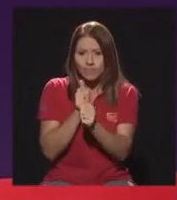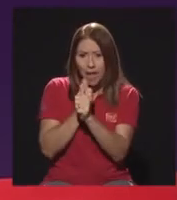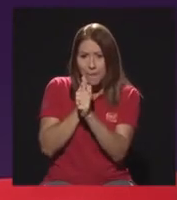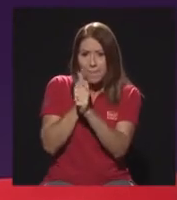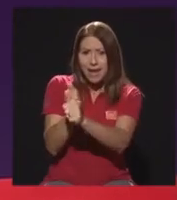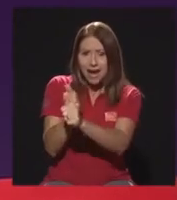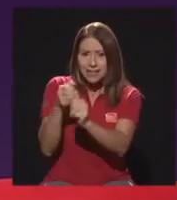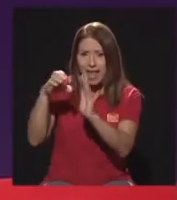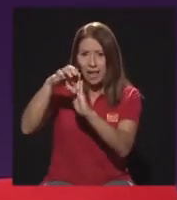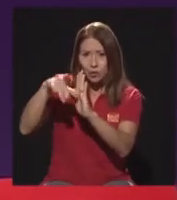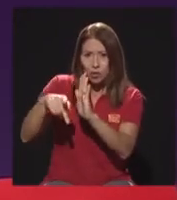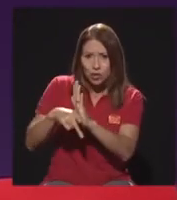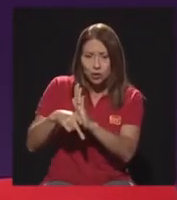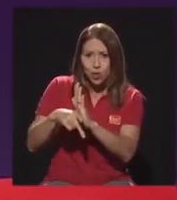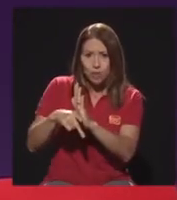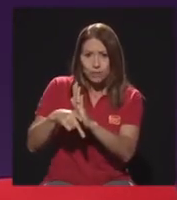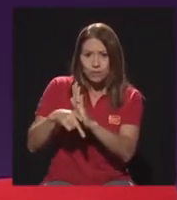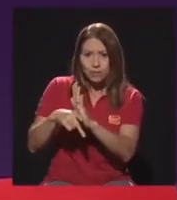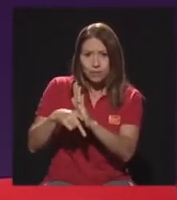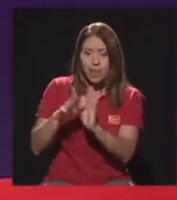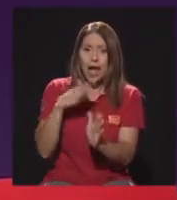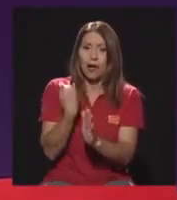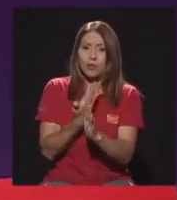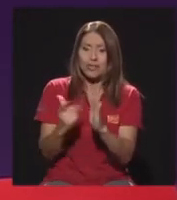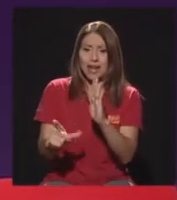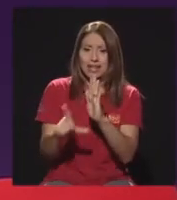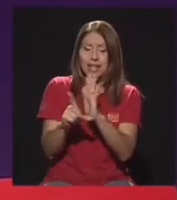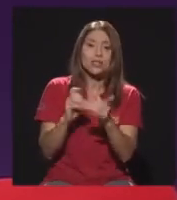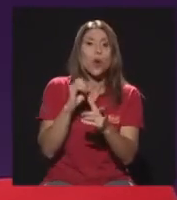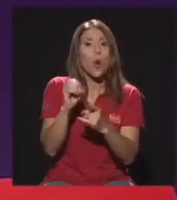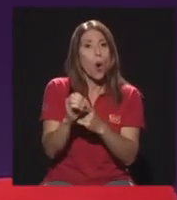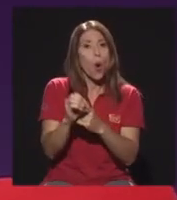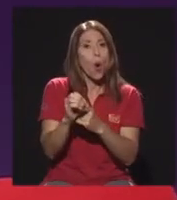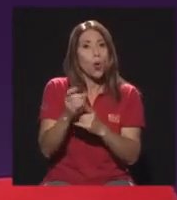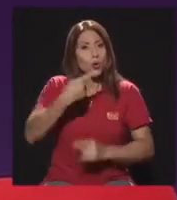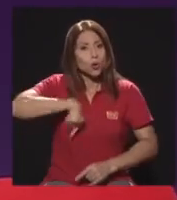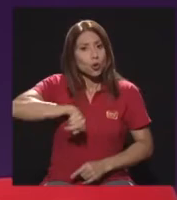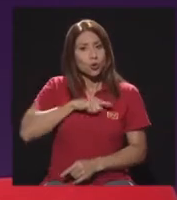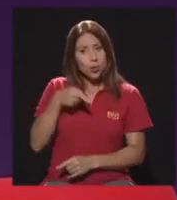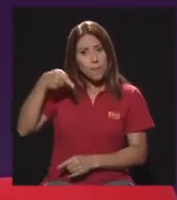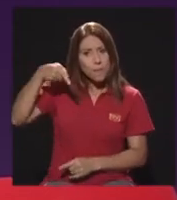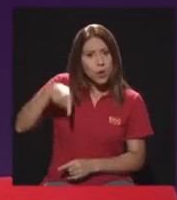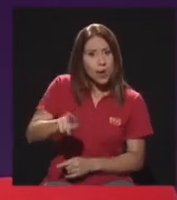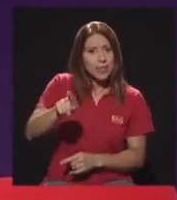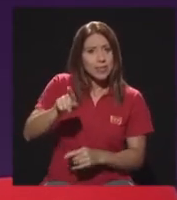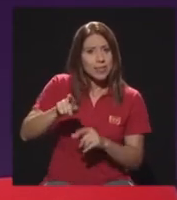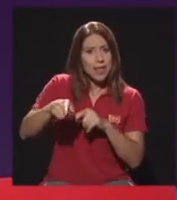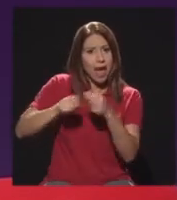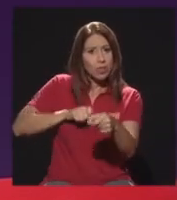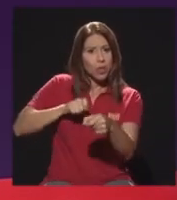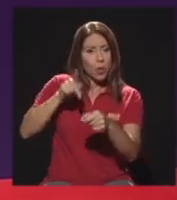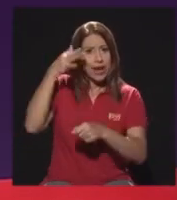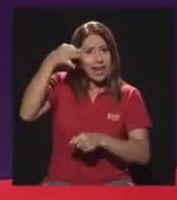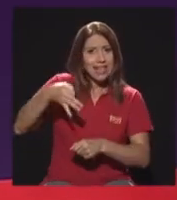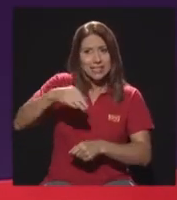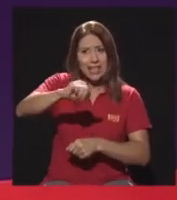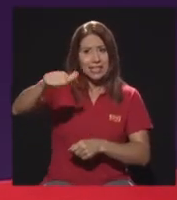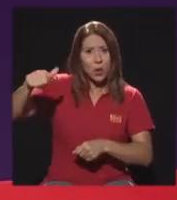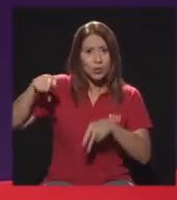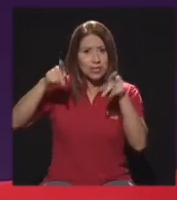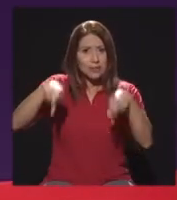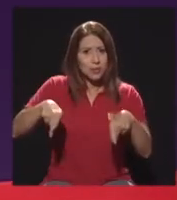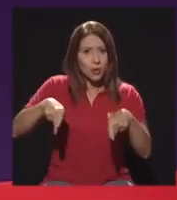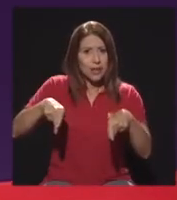constitución en nuestra legislación o estaríamos violentando las creencias de las otras personas o de muchas